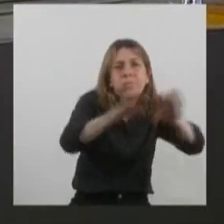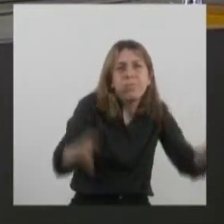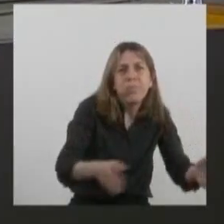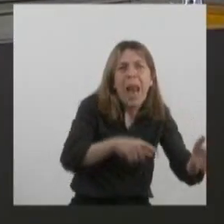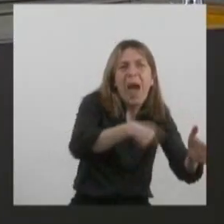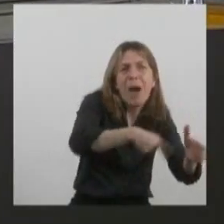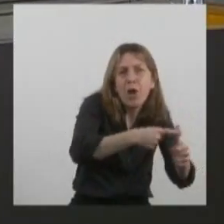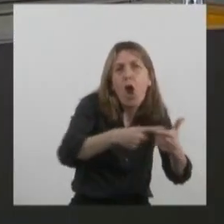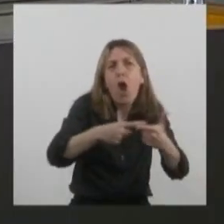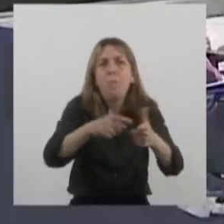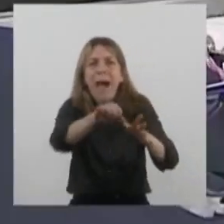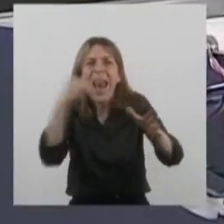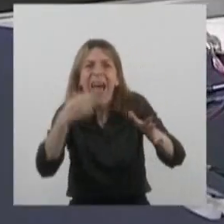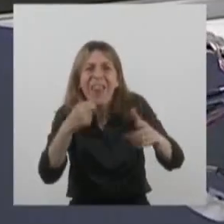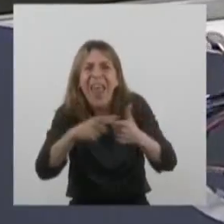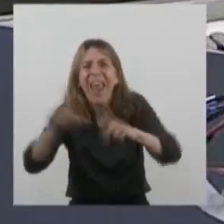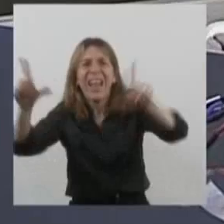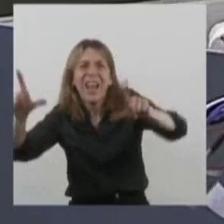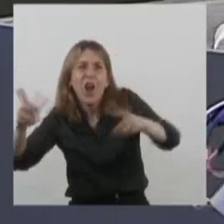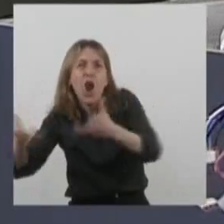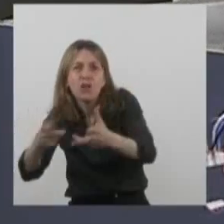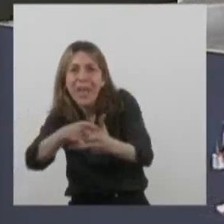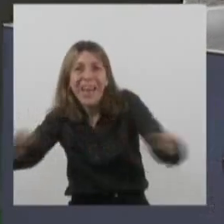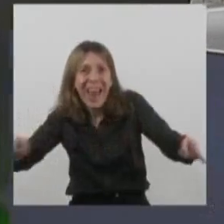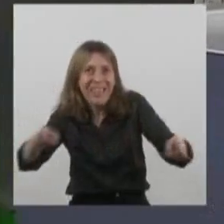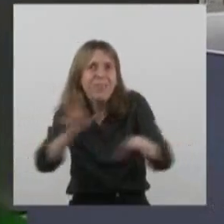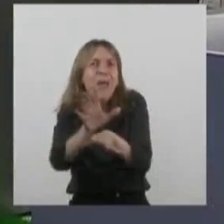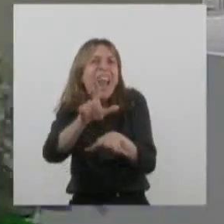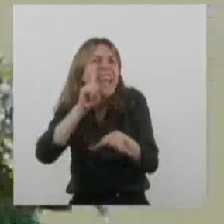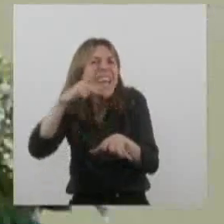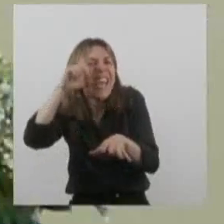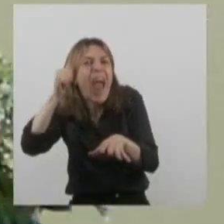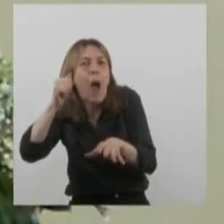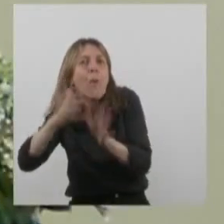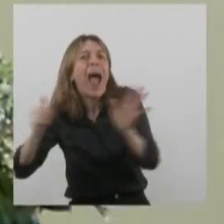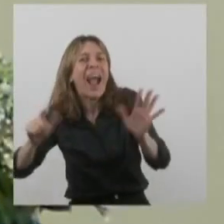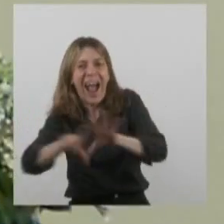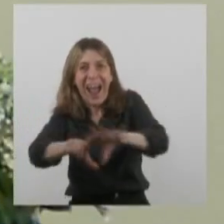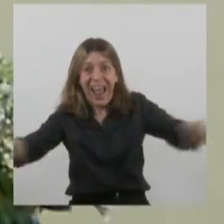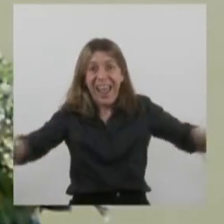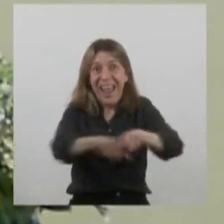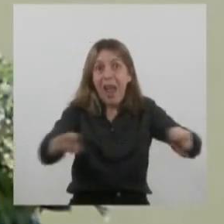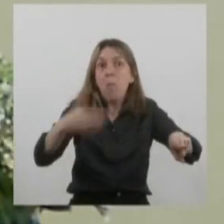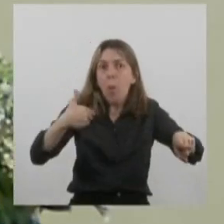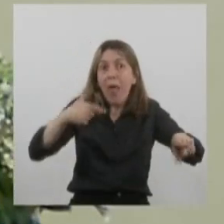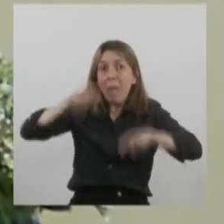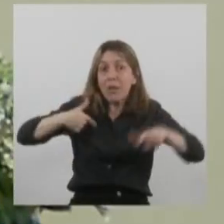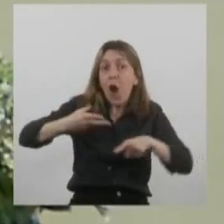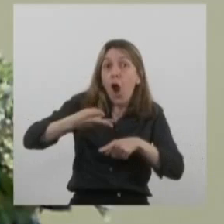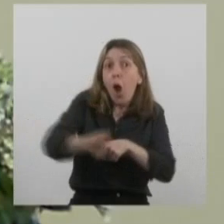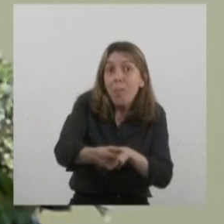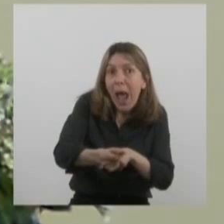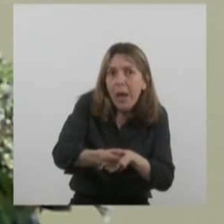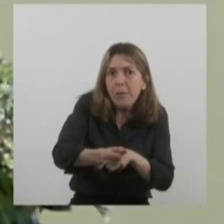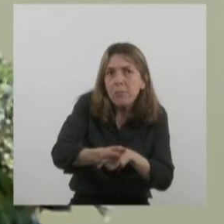electrodomésticos, lavarropas, cocinas, televisores puedan comprarse ahora en 30 cuotas. Y